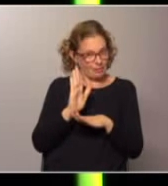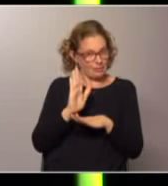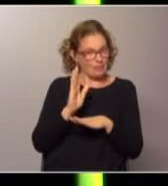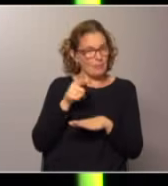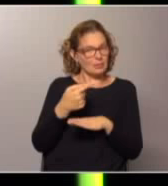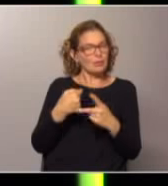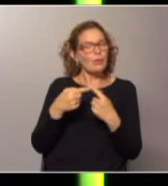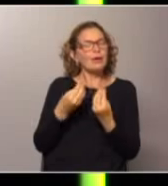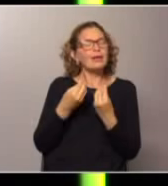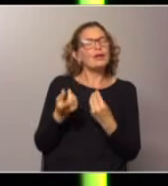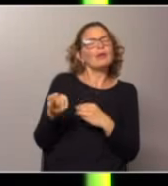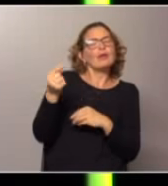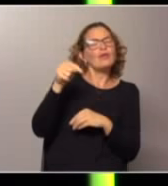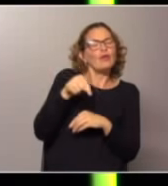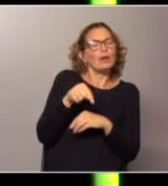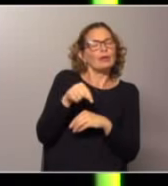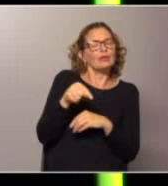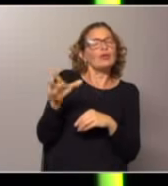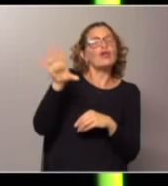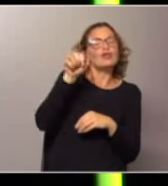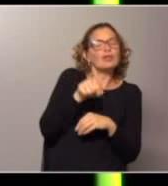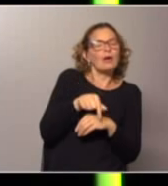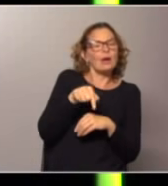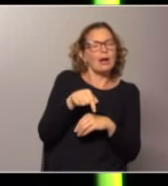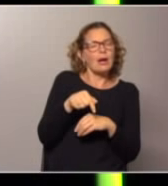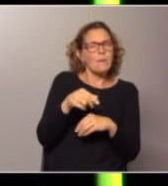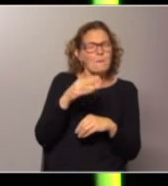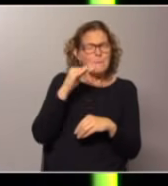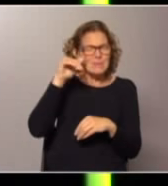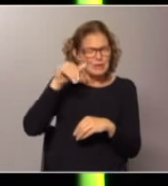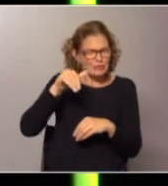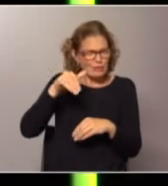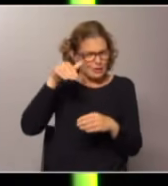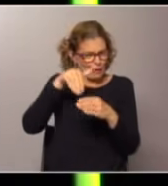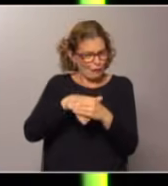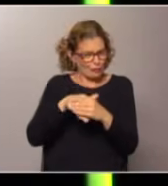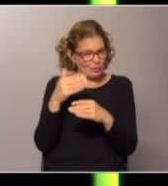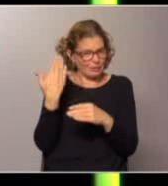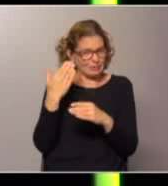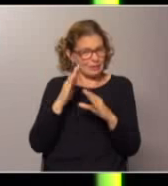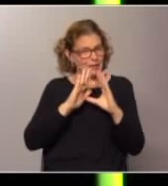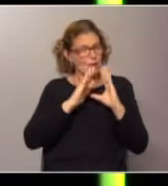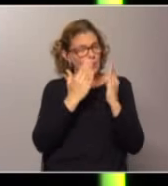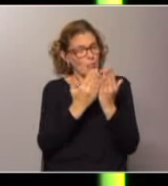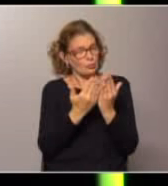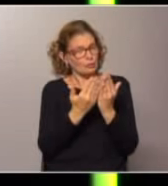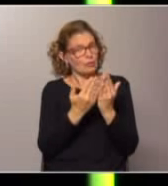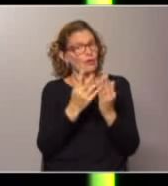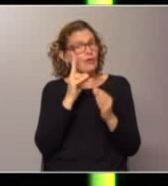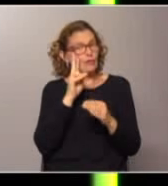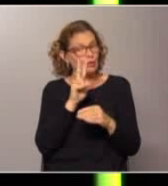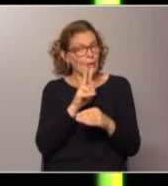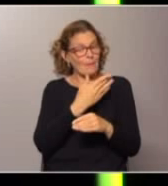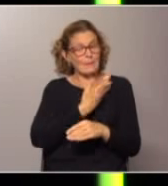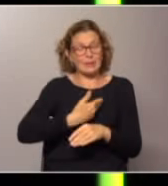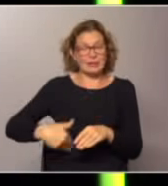es hasta preocupante tuvo millones de votos pero el mundo de alguna manera había la elección de bailén es más presidentes